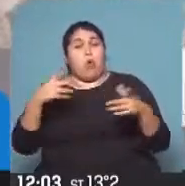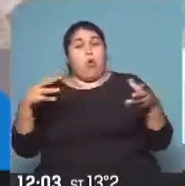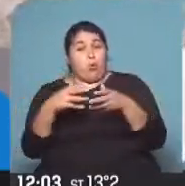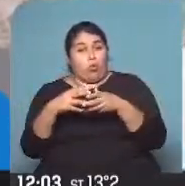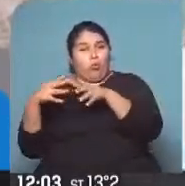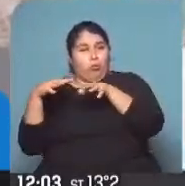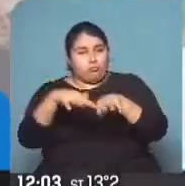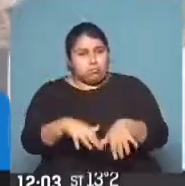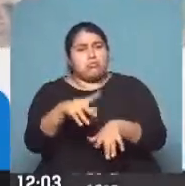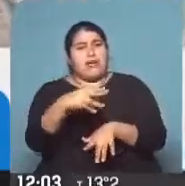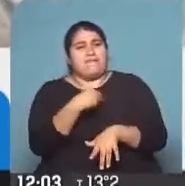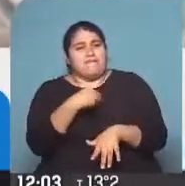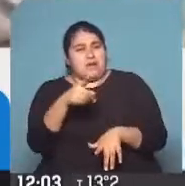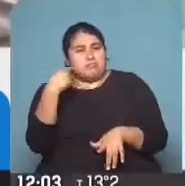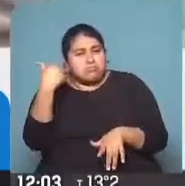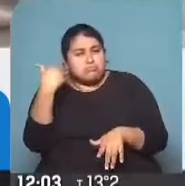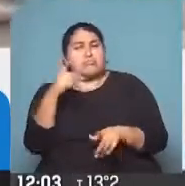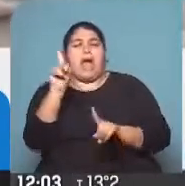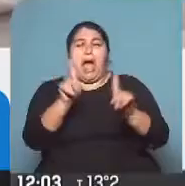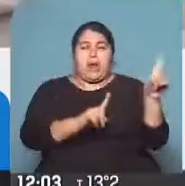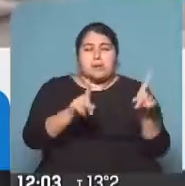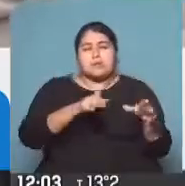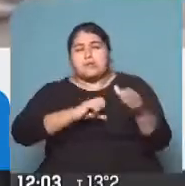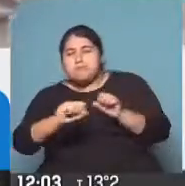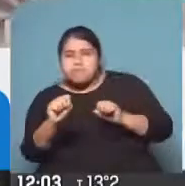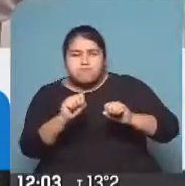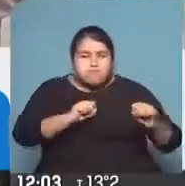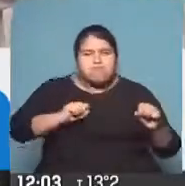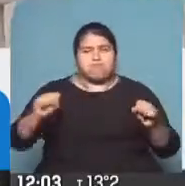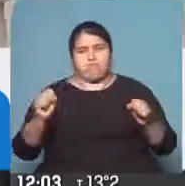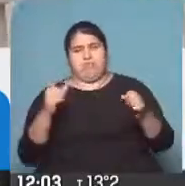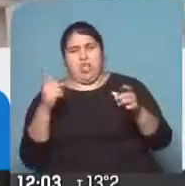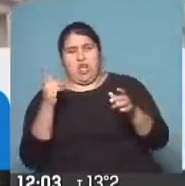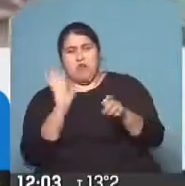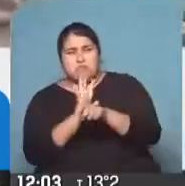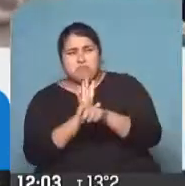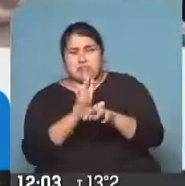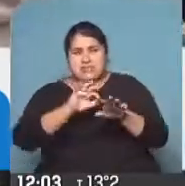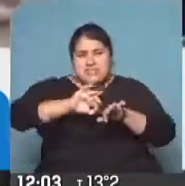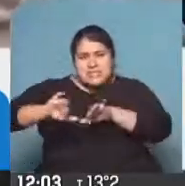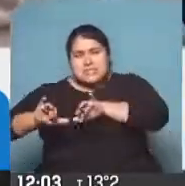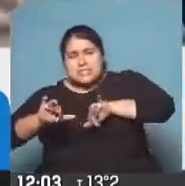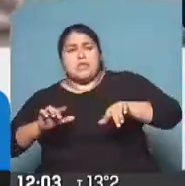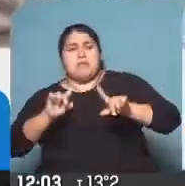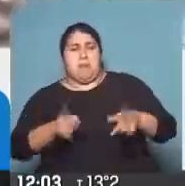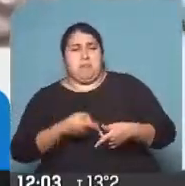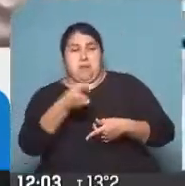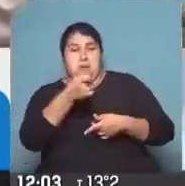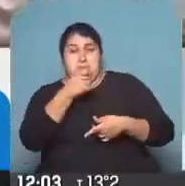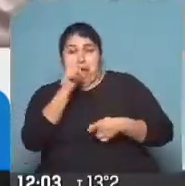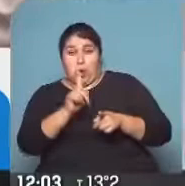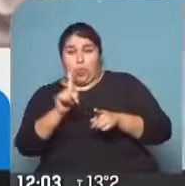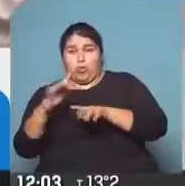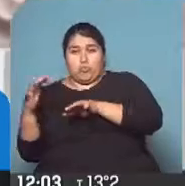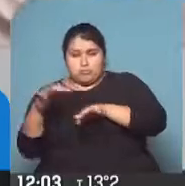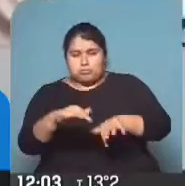se encontraba en el lugar. Hubo algunos golpes, en realidad, y también la posibilidad de que quienes habían acercado se